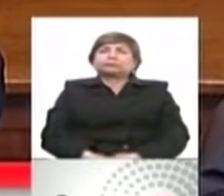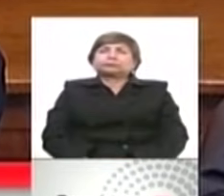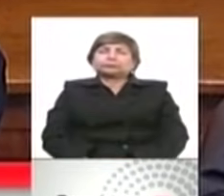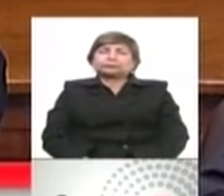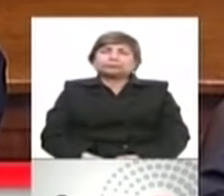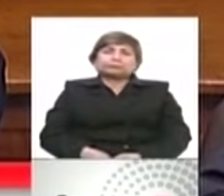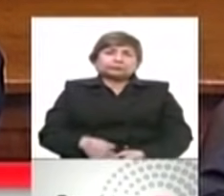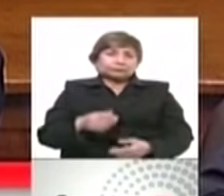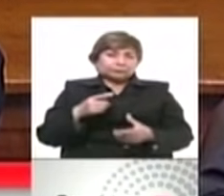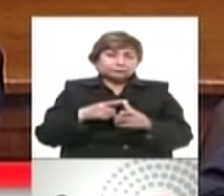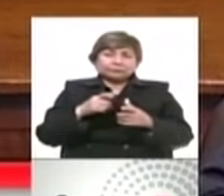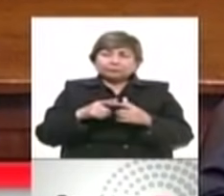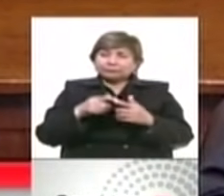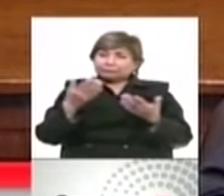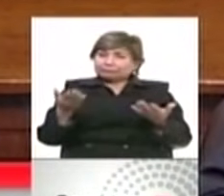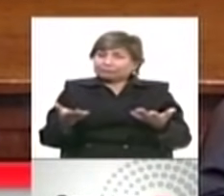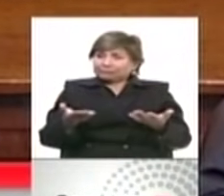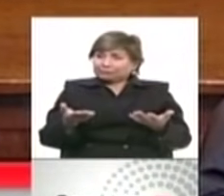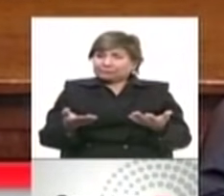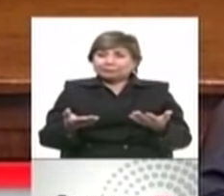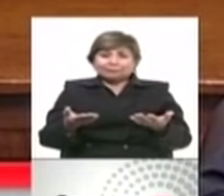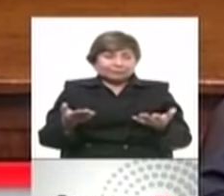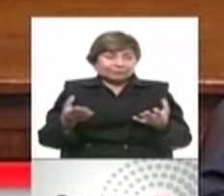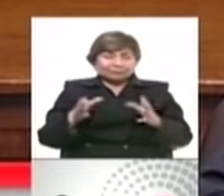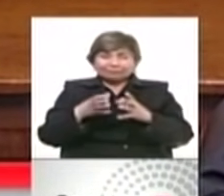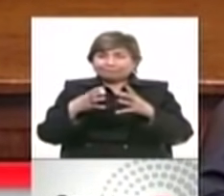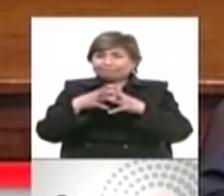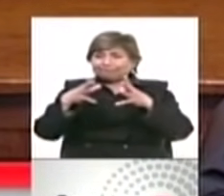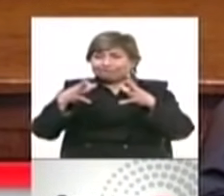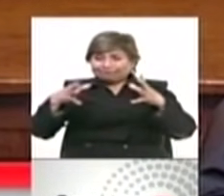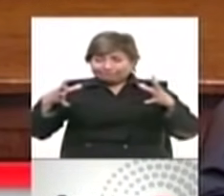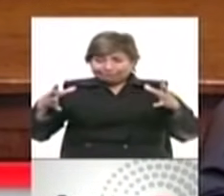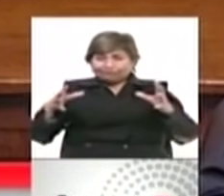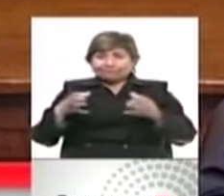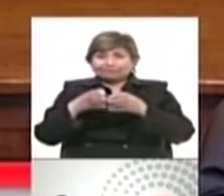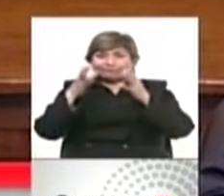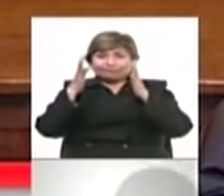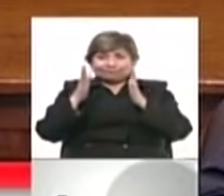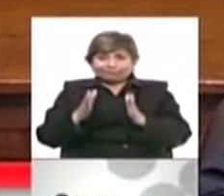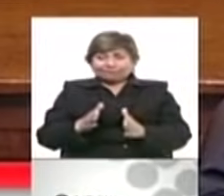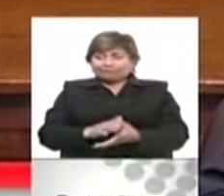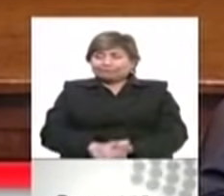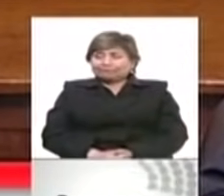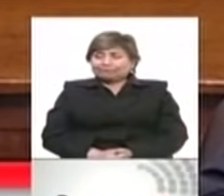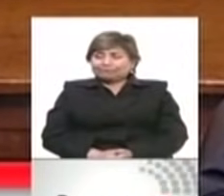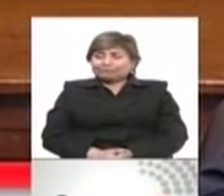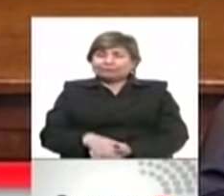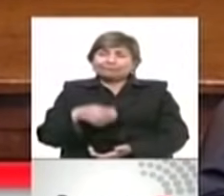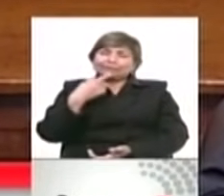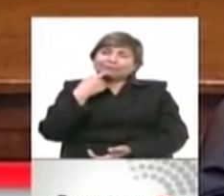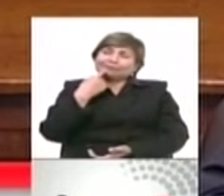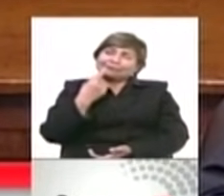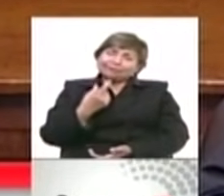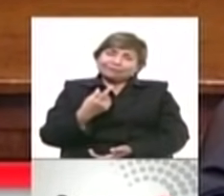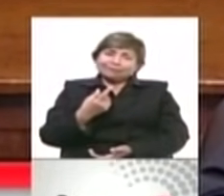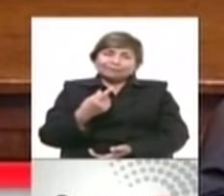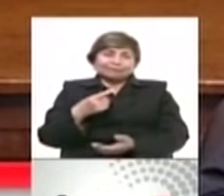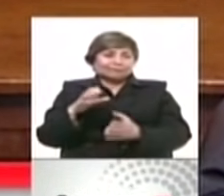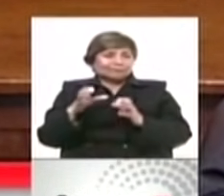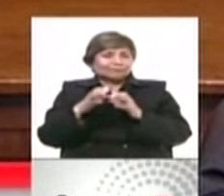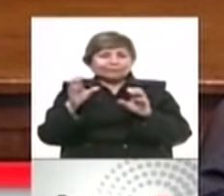respecto de la amplitud del campo de aplicación de la cuestión de confianza que esta ley pretende